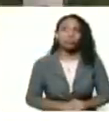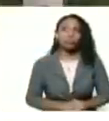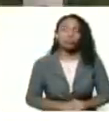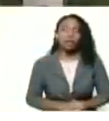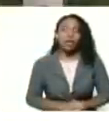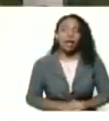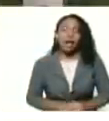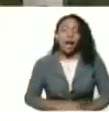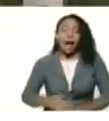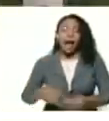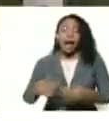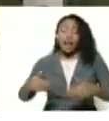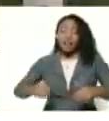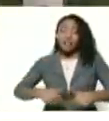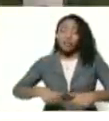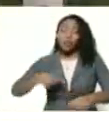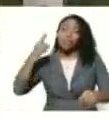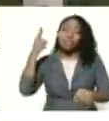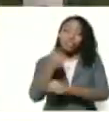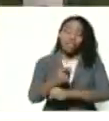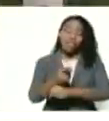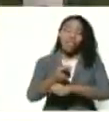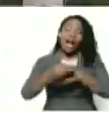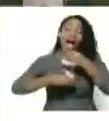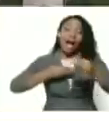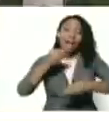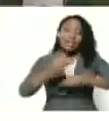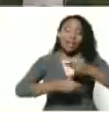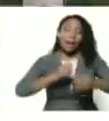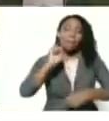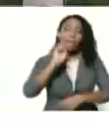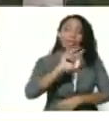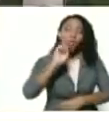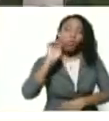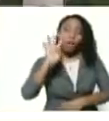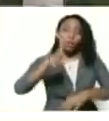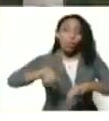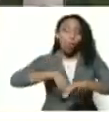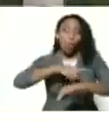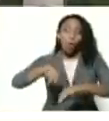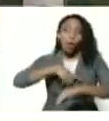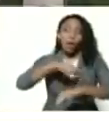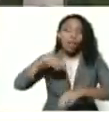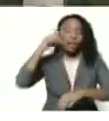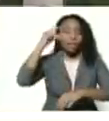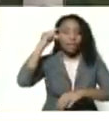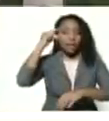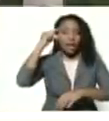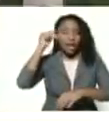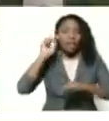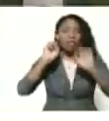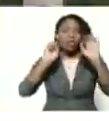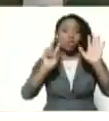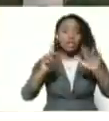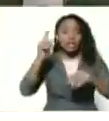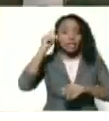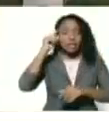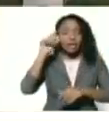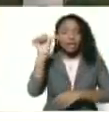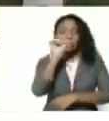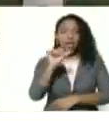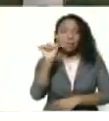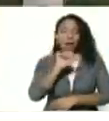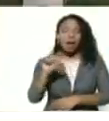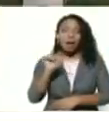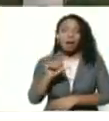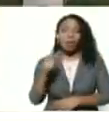El esfuerzo que debemos dedicar las 24 horas del día de los 7 días de la semana, como